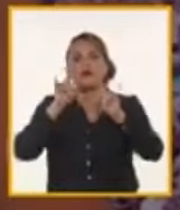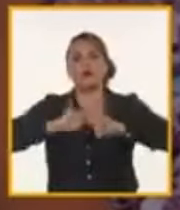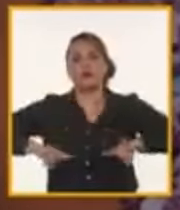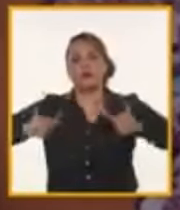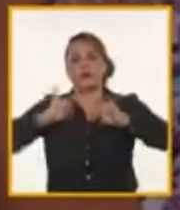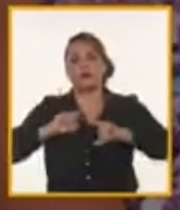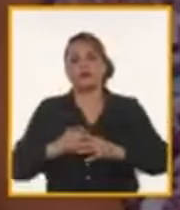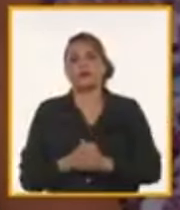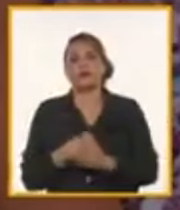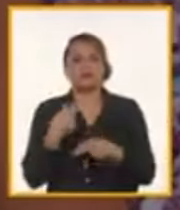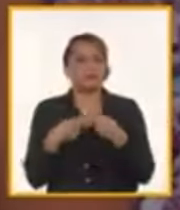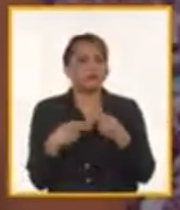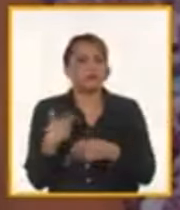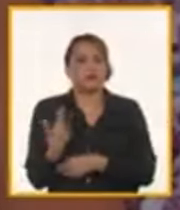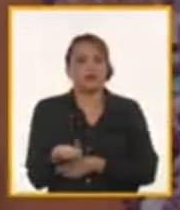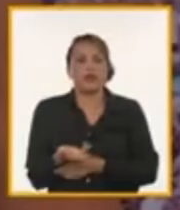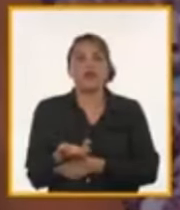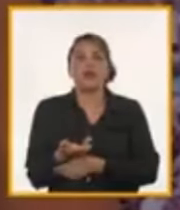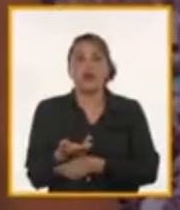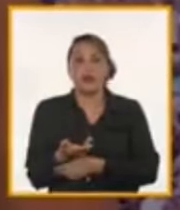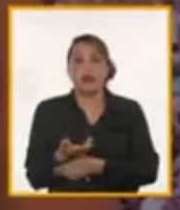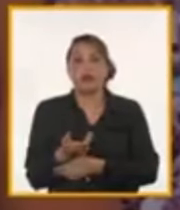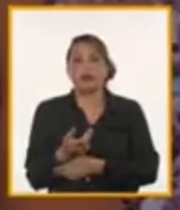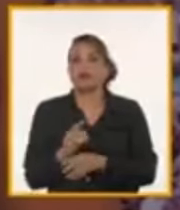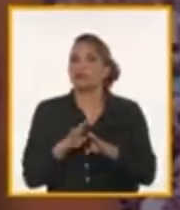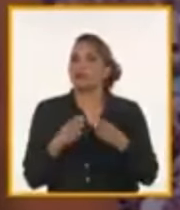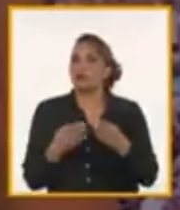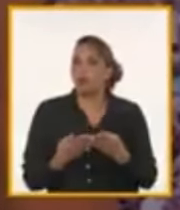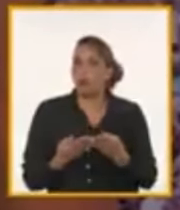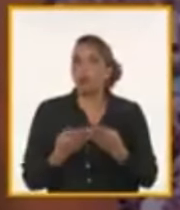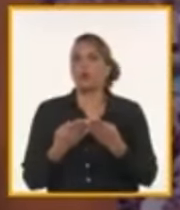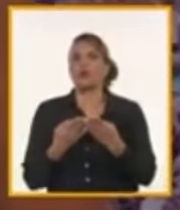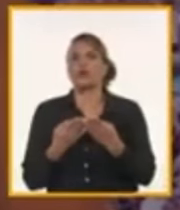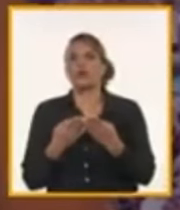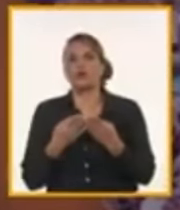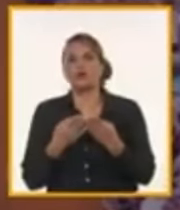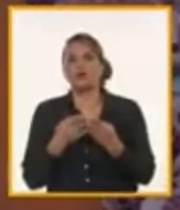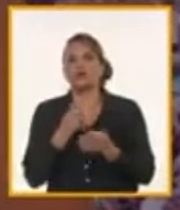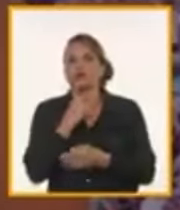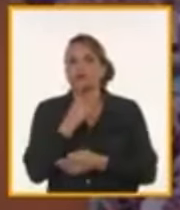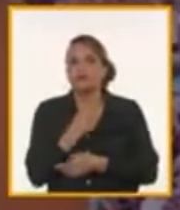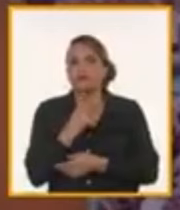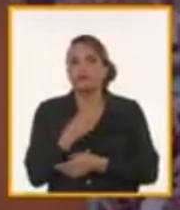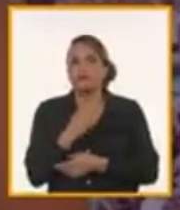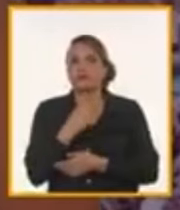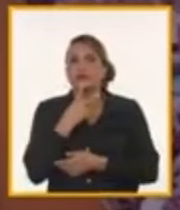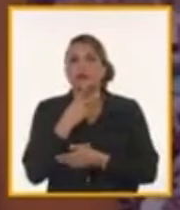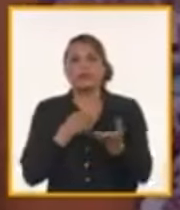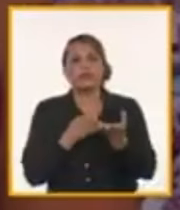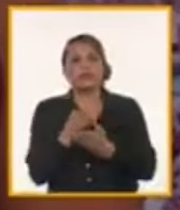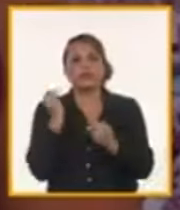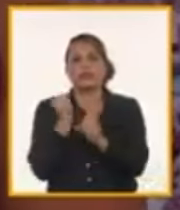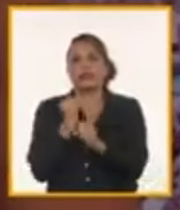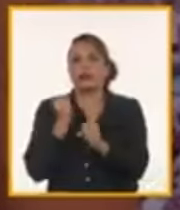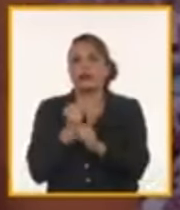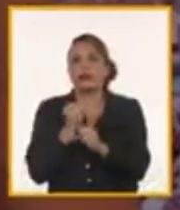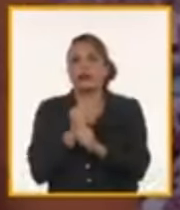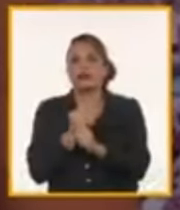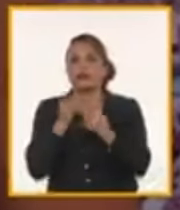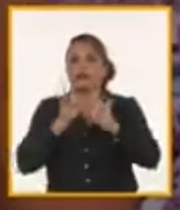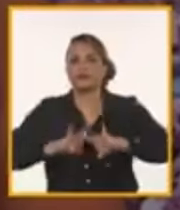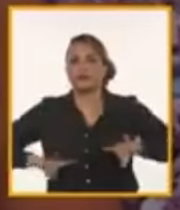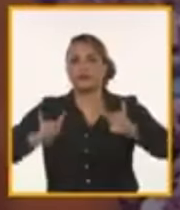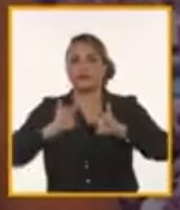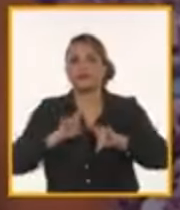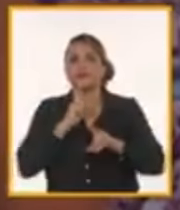eh haciendo todo lo necesario para seguir trabajando con la variante del colegio universitario el curso por